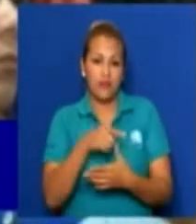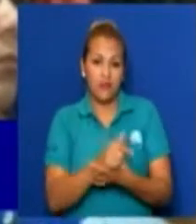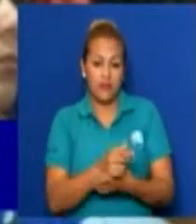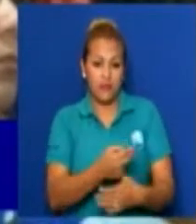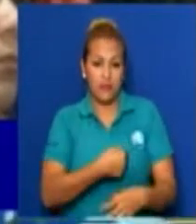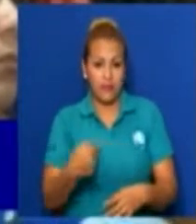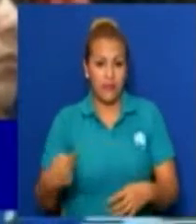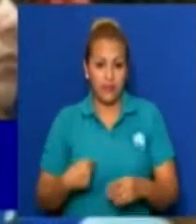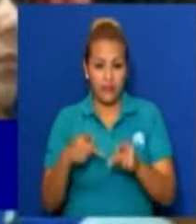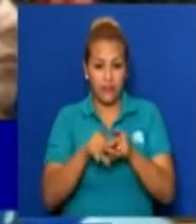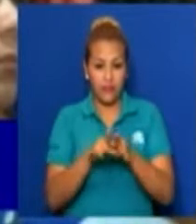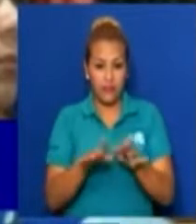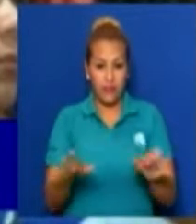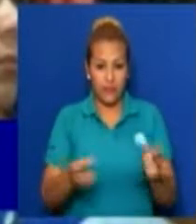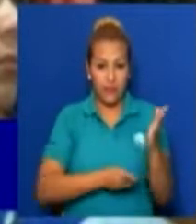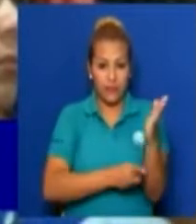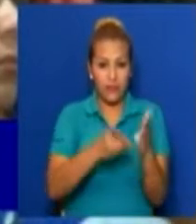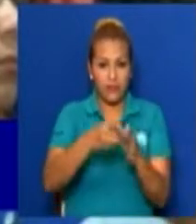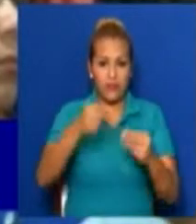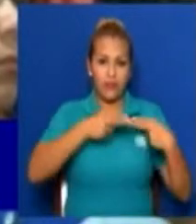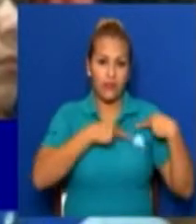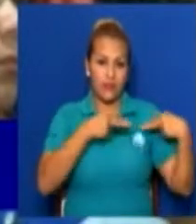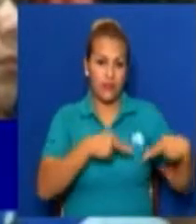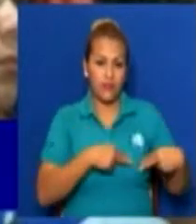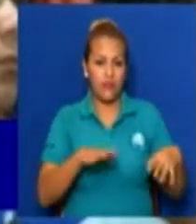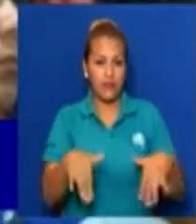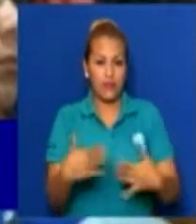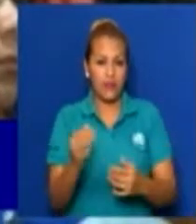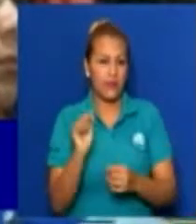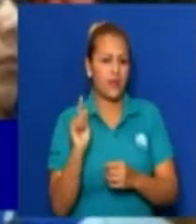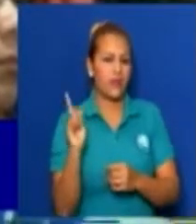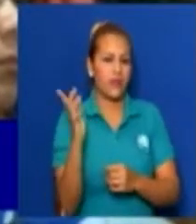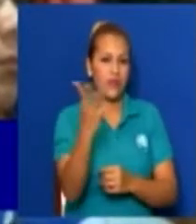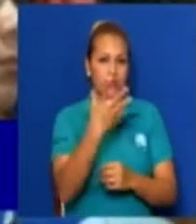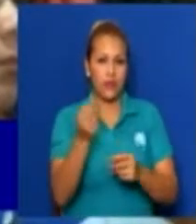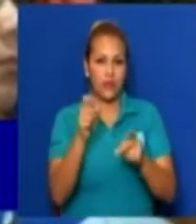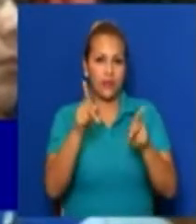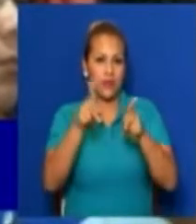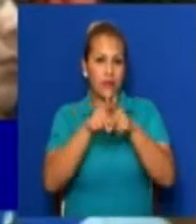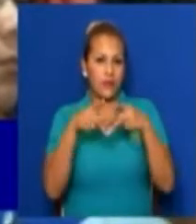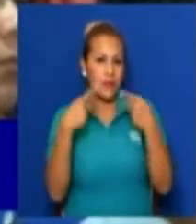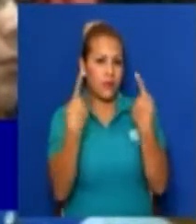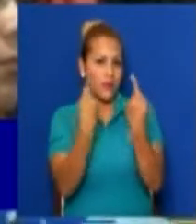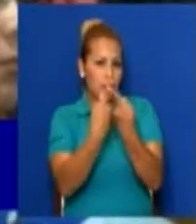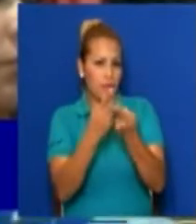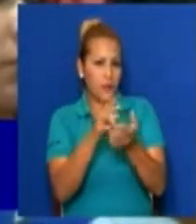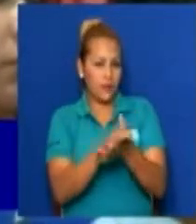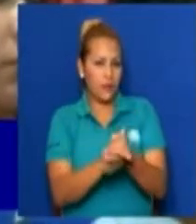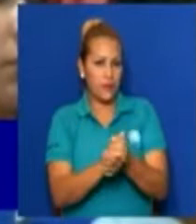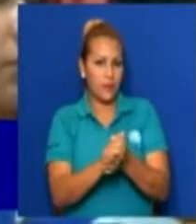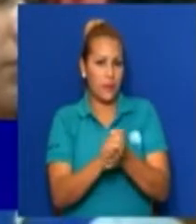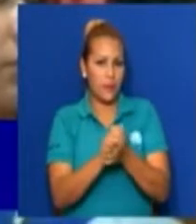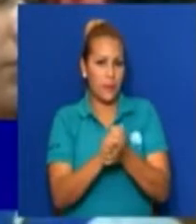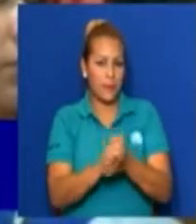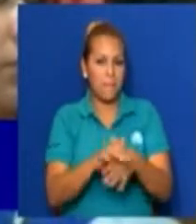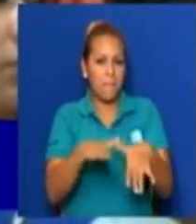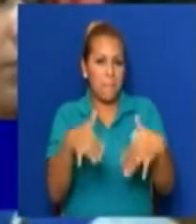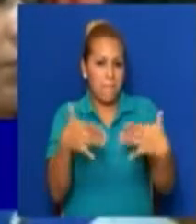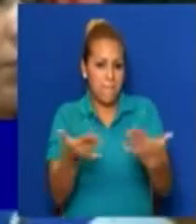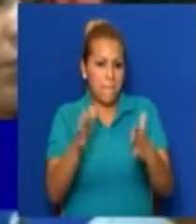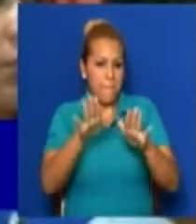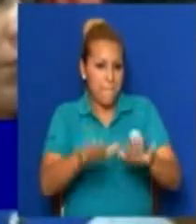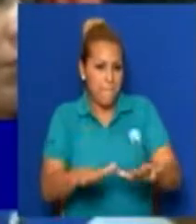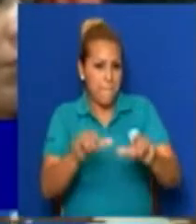Plan Nacional de Desarrollo Humano a la población económicamente activa